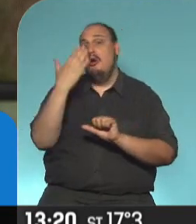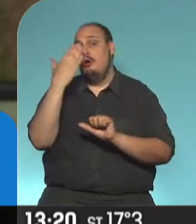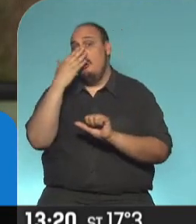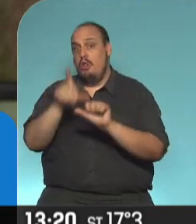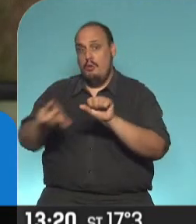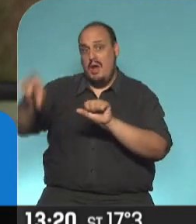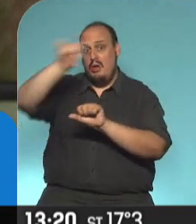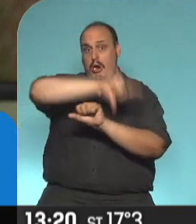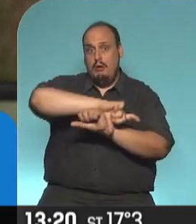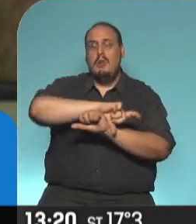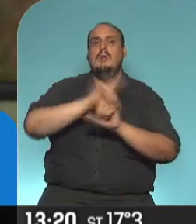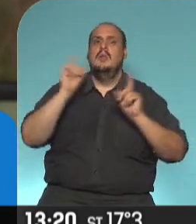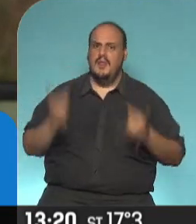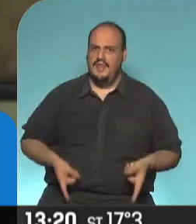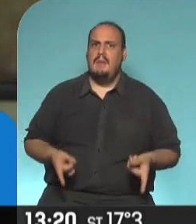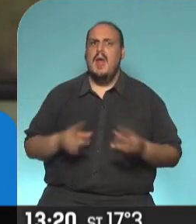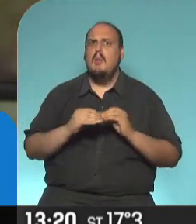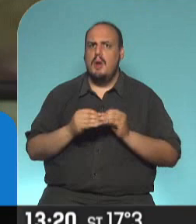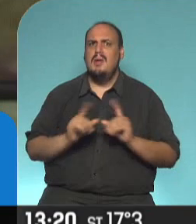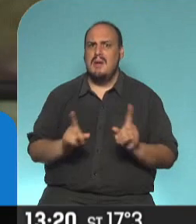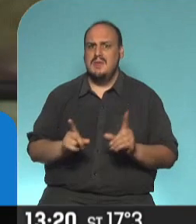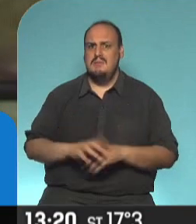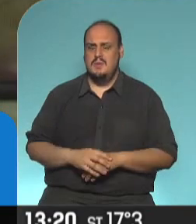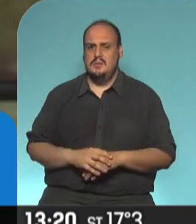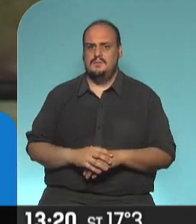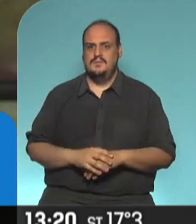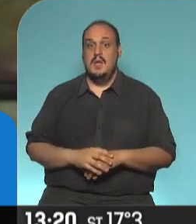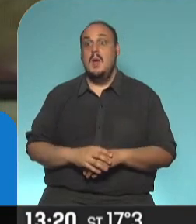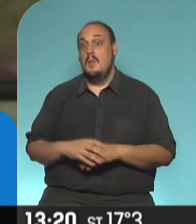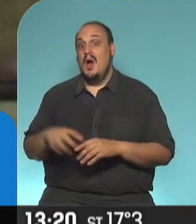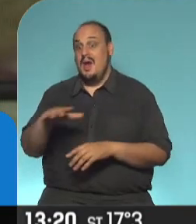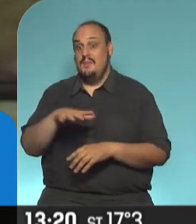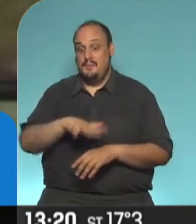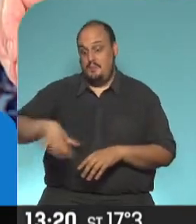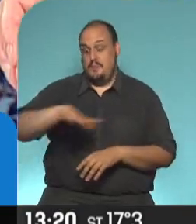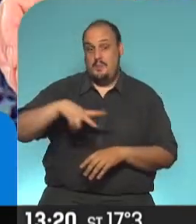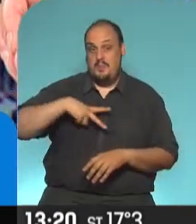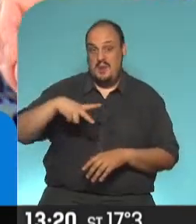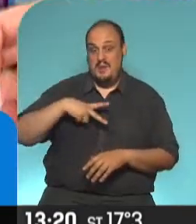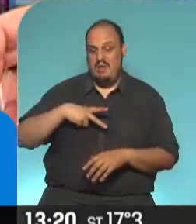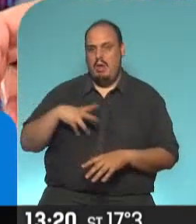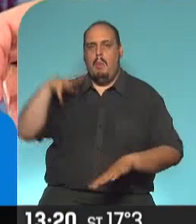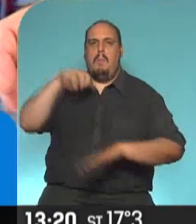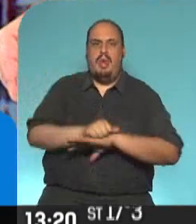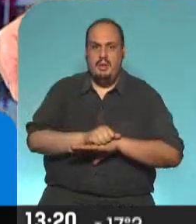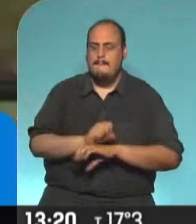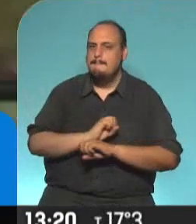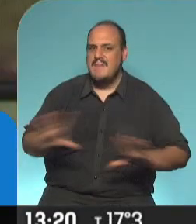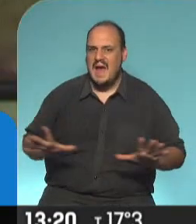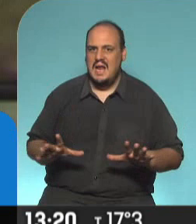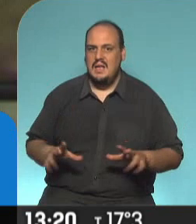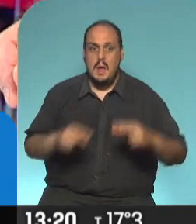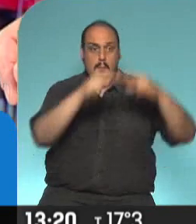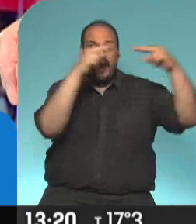sucede también lo mismo hay esos problemas ahora violar la propiedad privada está realmente muy mal pero obviamente en un puente